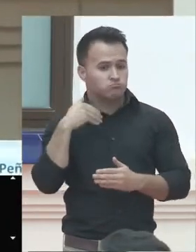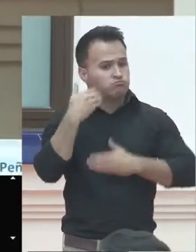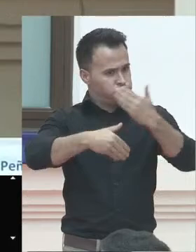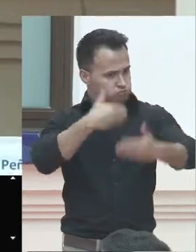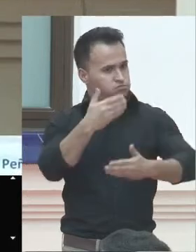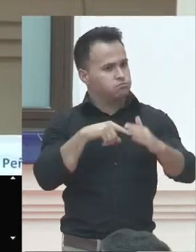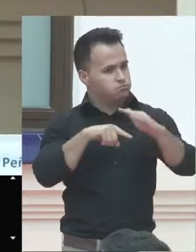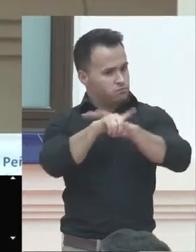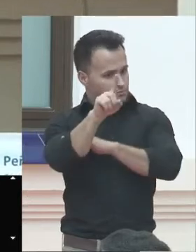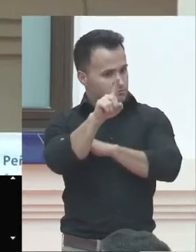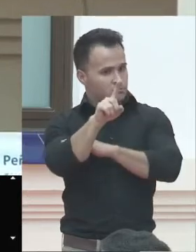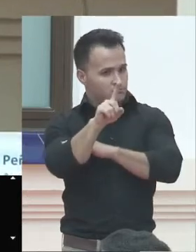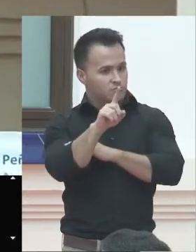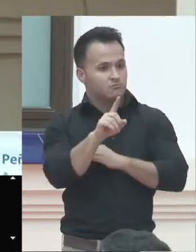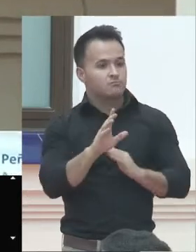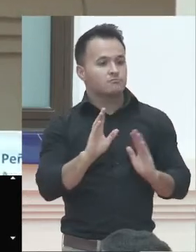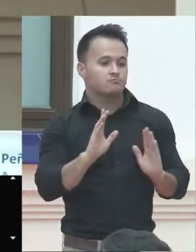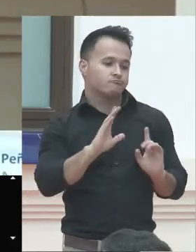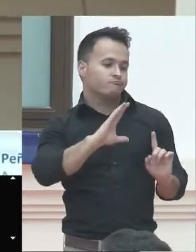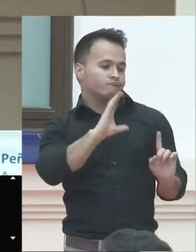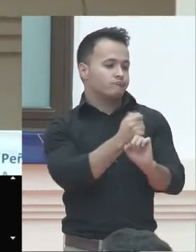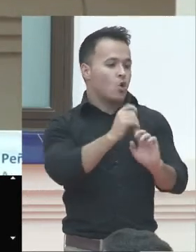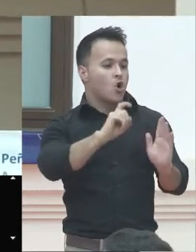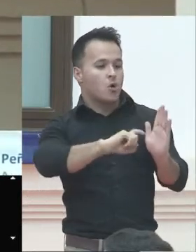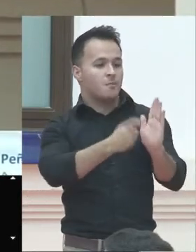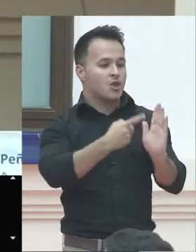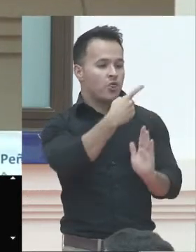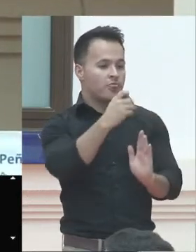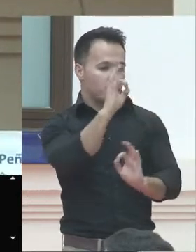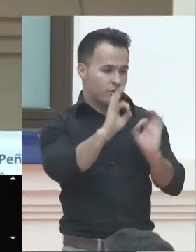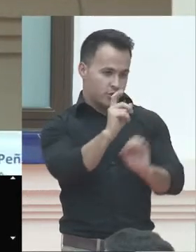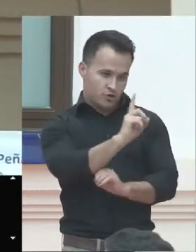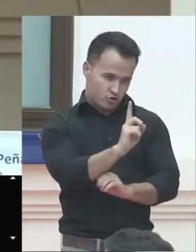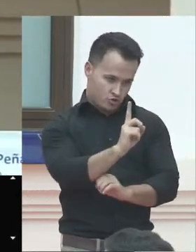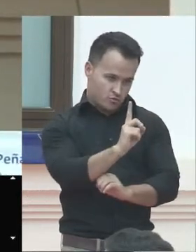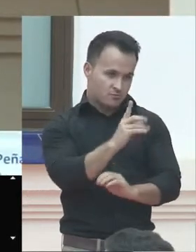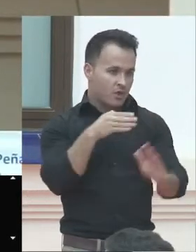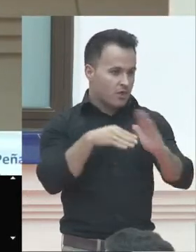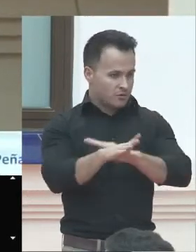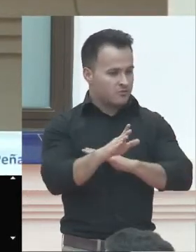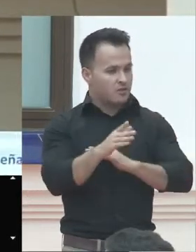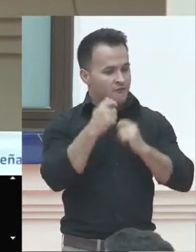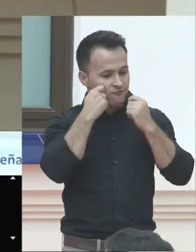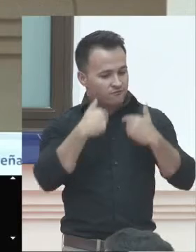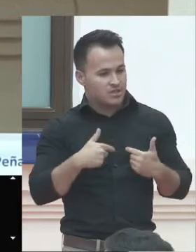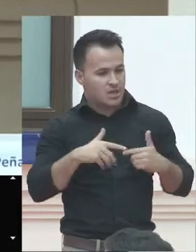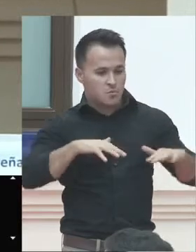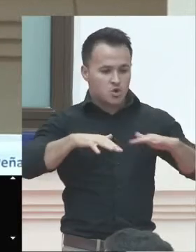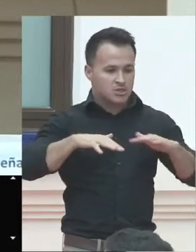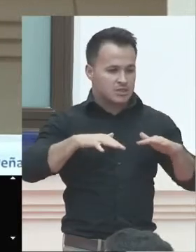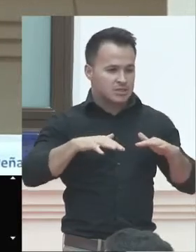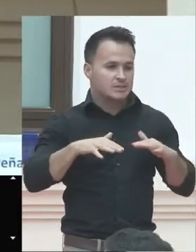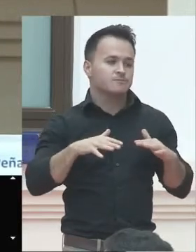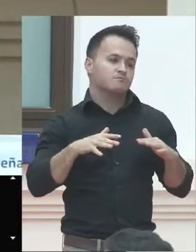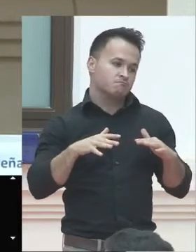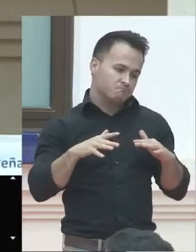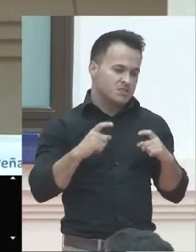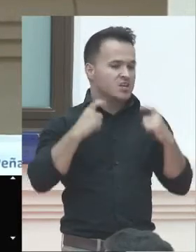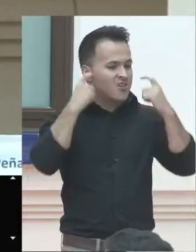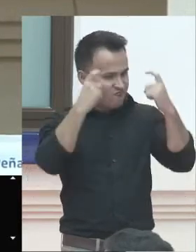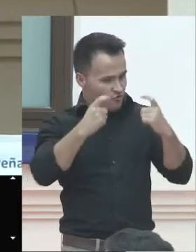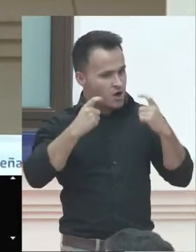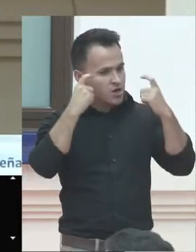avanzado mucho. Por supuesto que no se ha conseguido llegar al 100%, pero lo que sería la accesibilidad física, la accesibilidad motriz, el esfuerzo